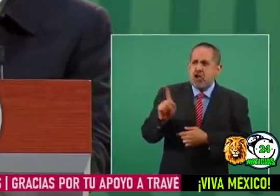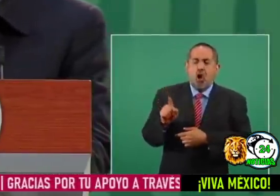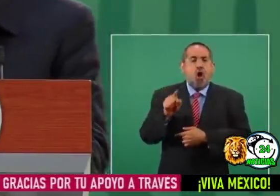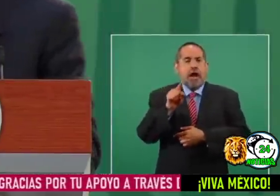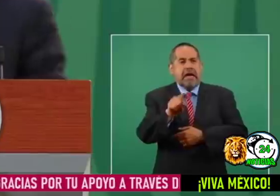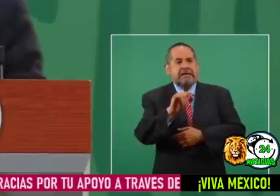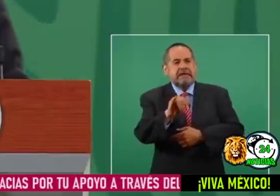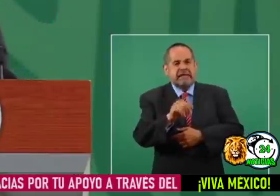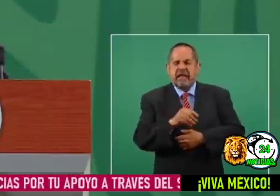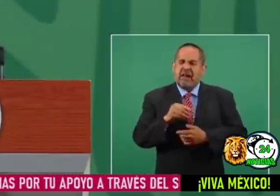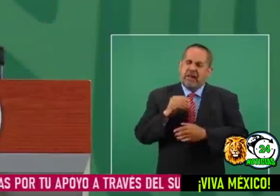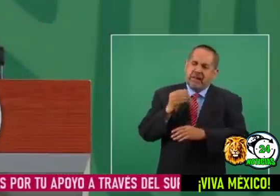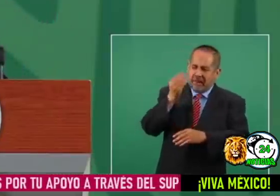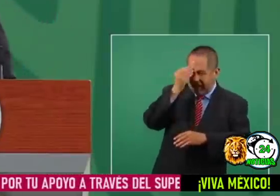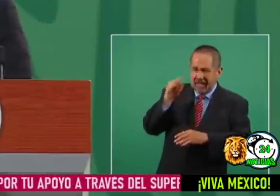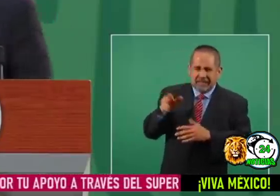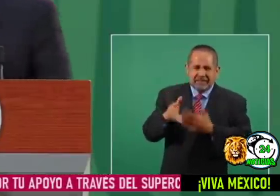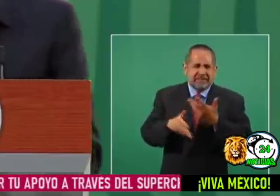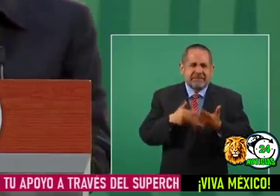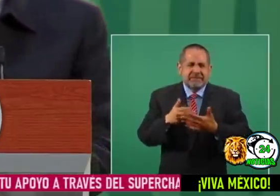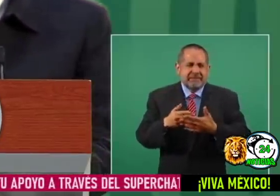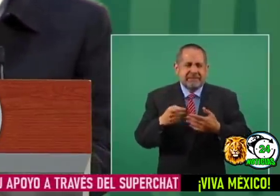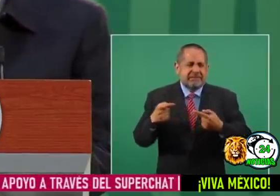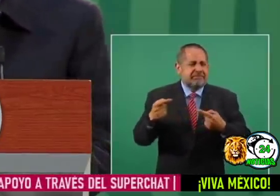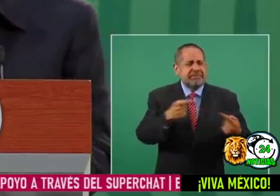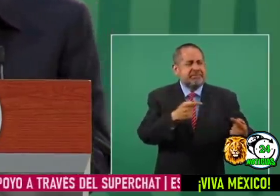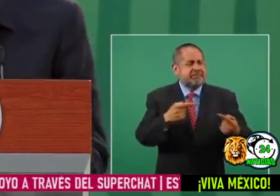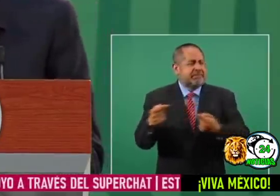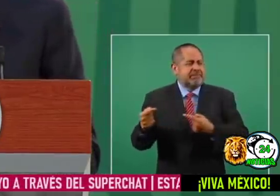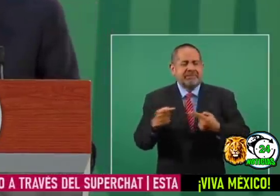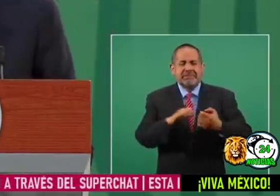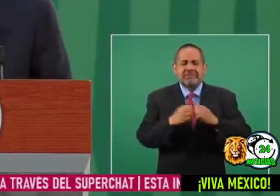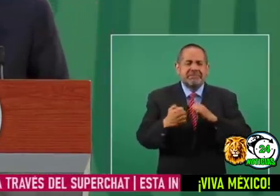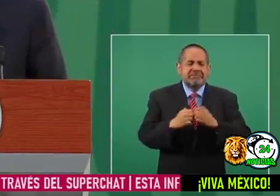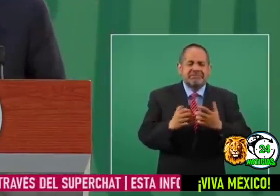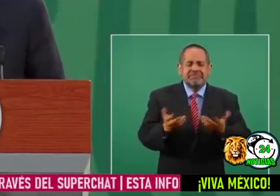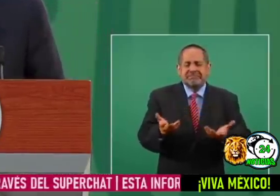debilitar al rival.